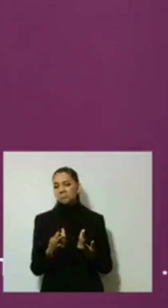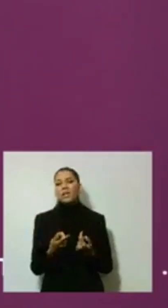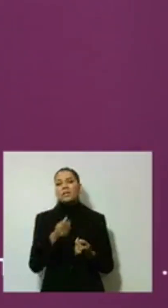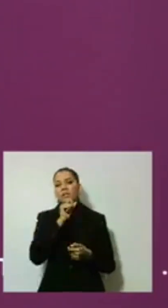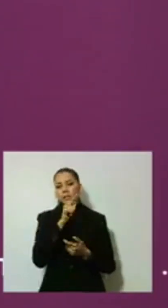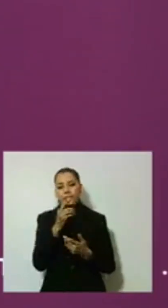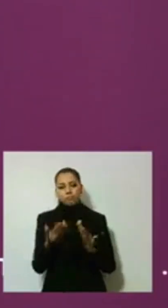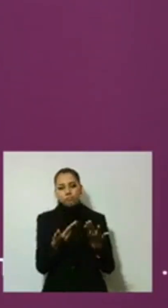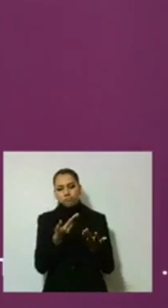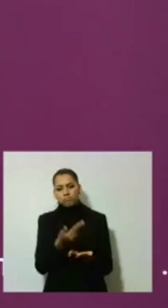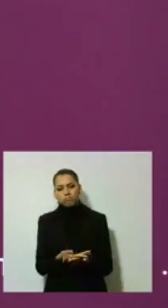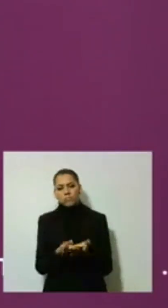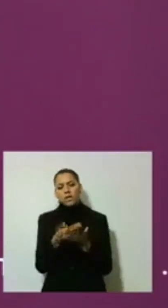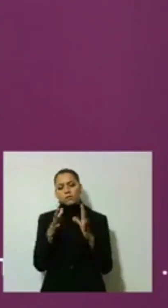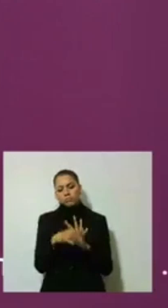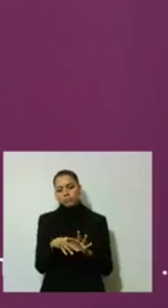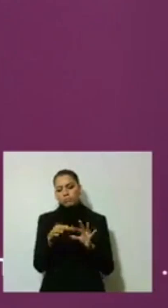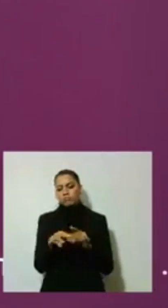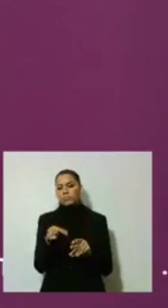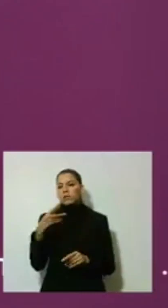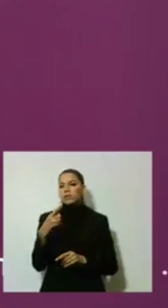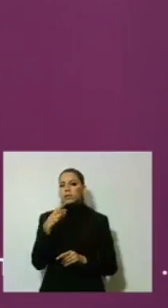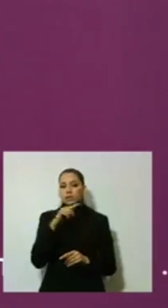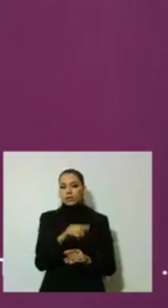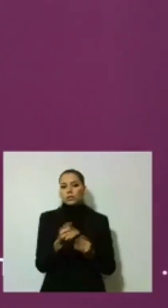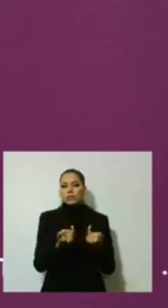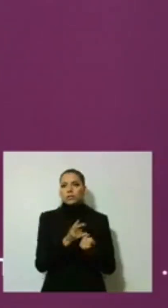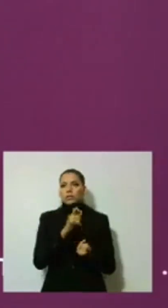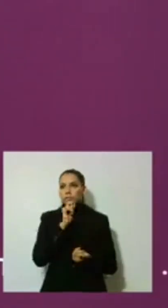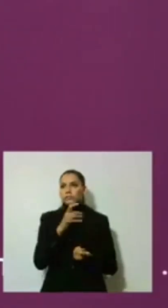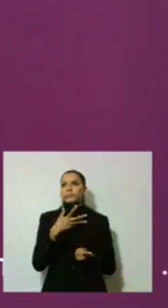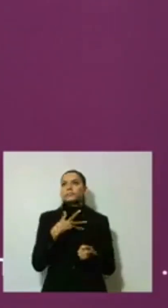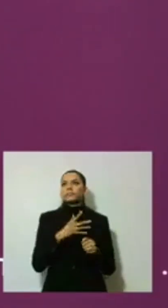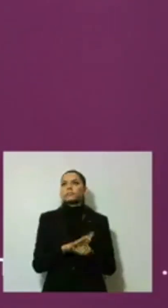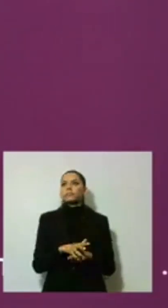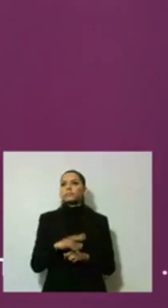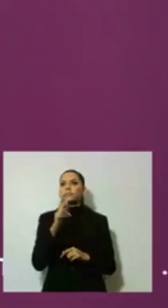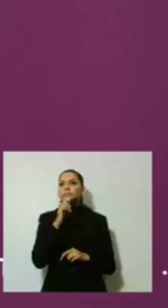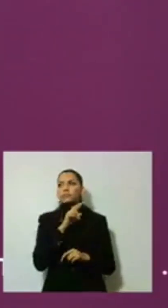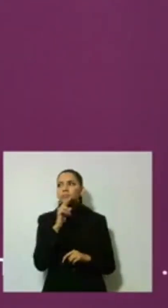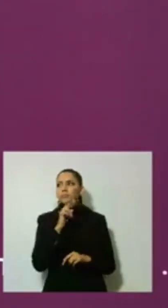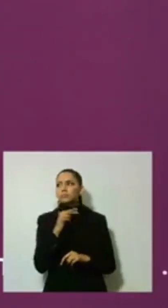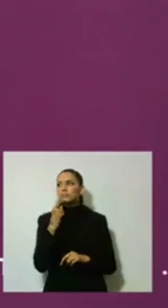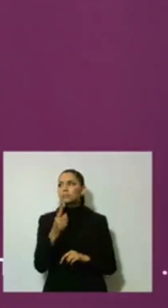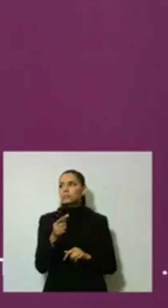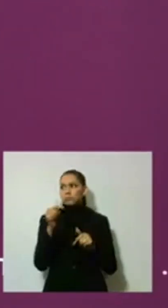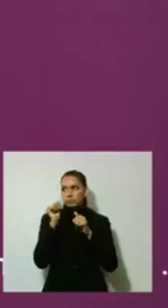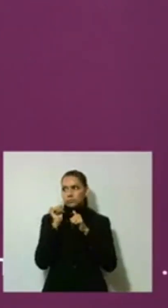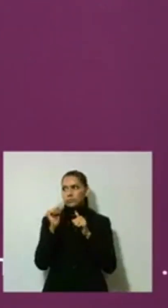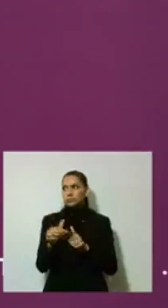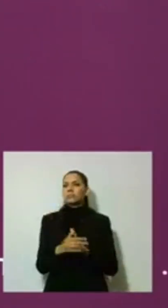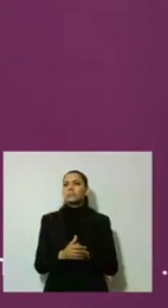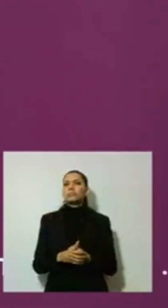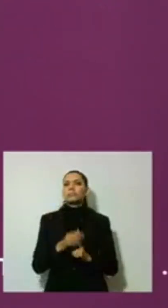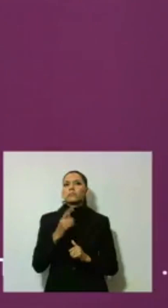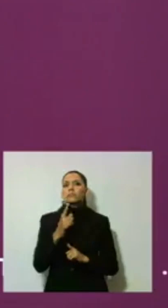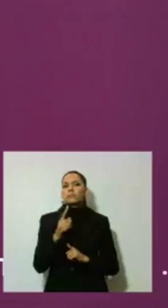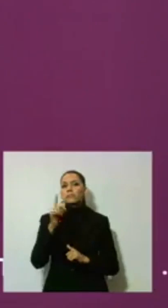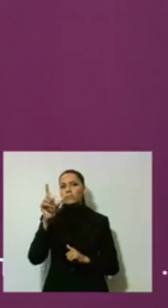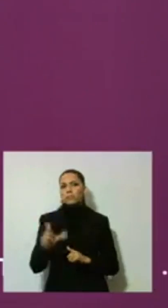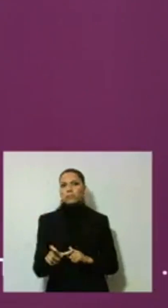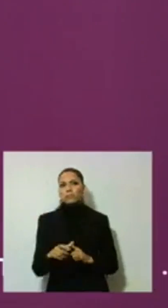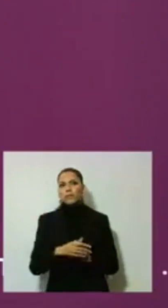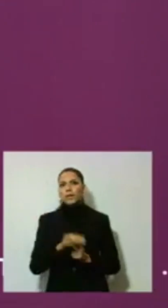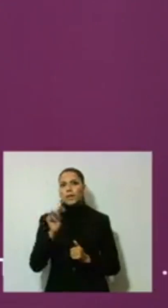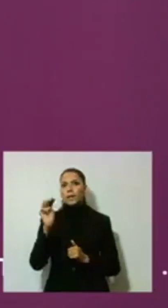también sus denuncias, lo que implica también en lo inmediato una atención con una figura de agente